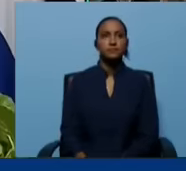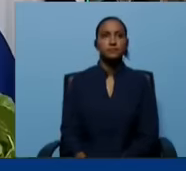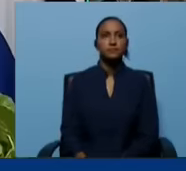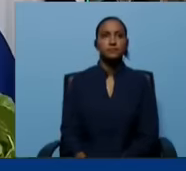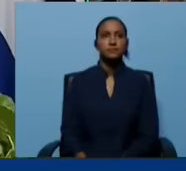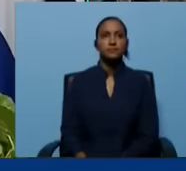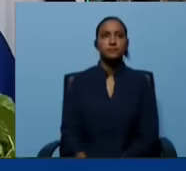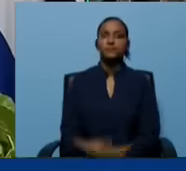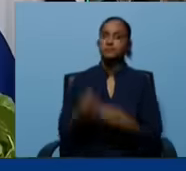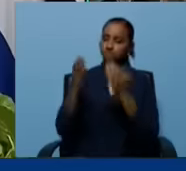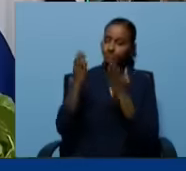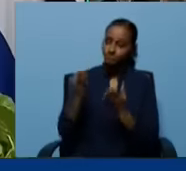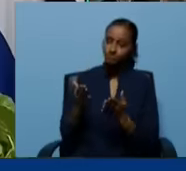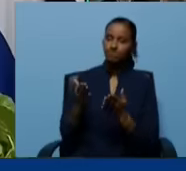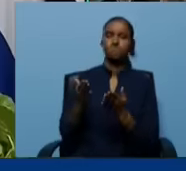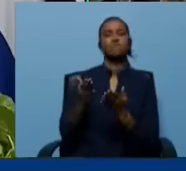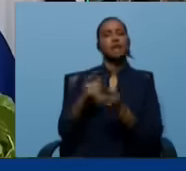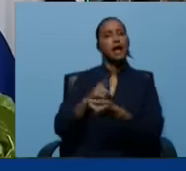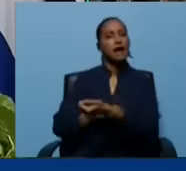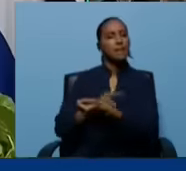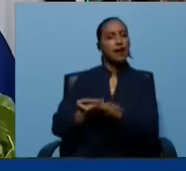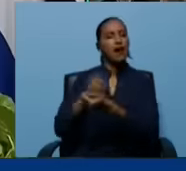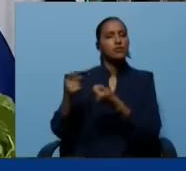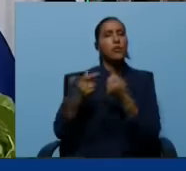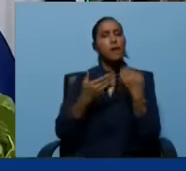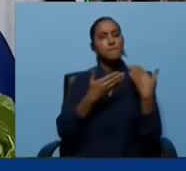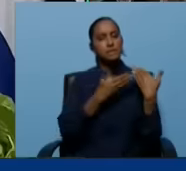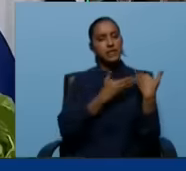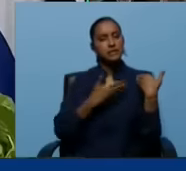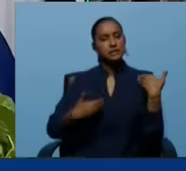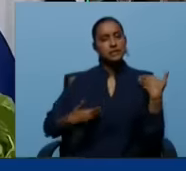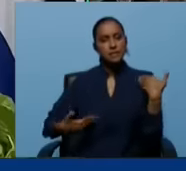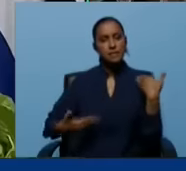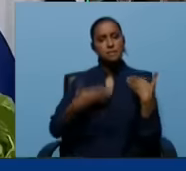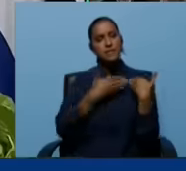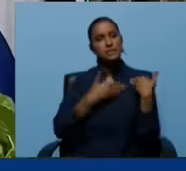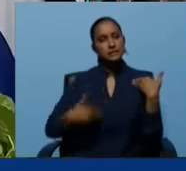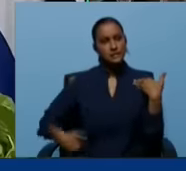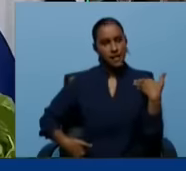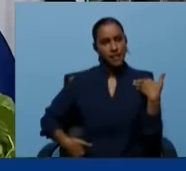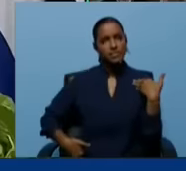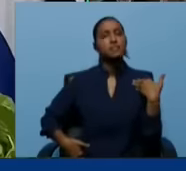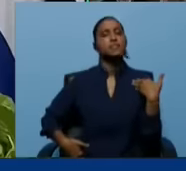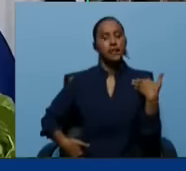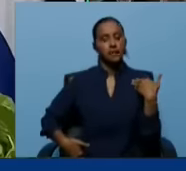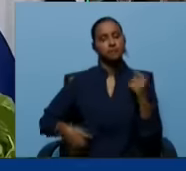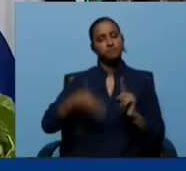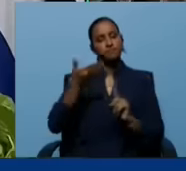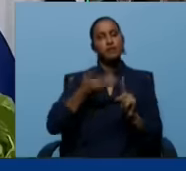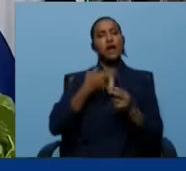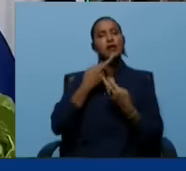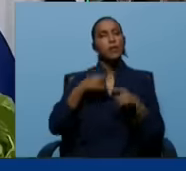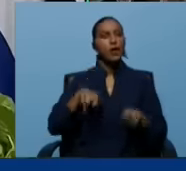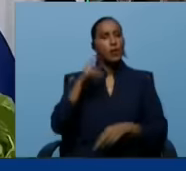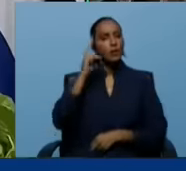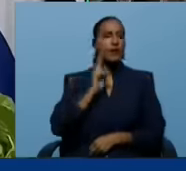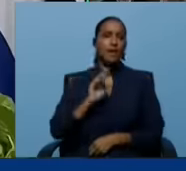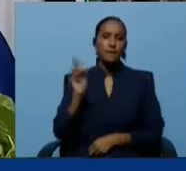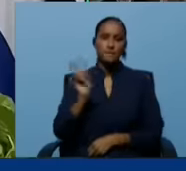presidente legítimo de la República Bolivariana de Venezuela,